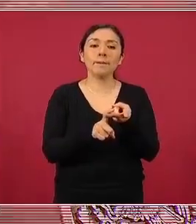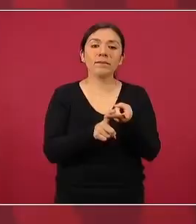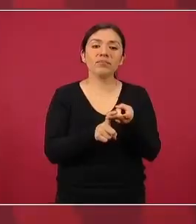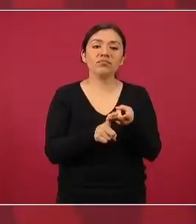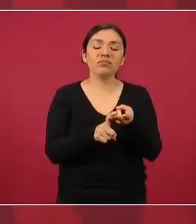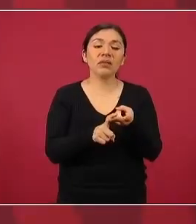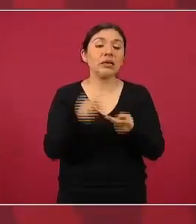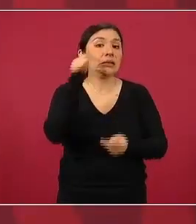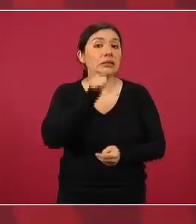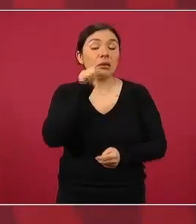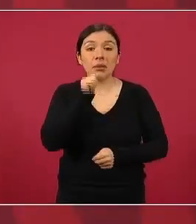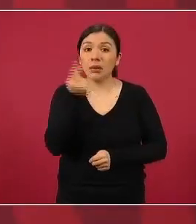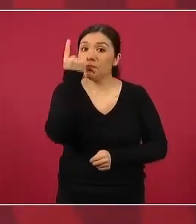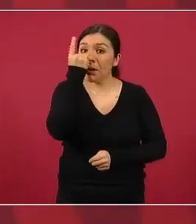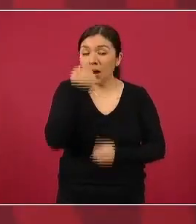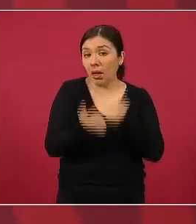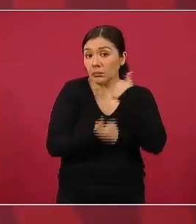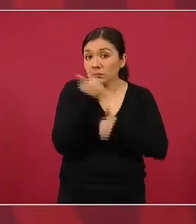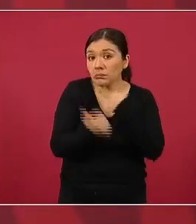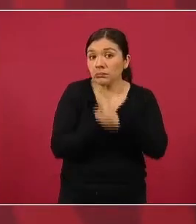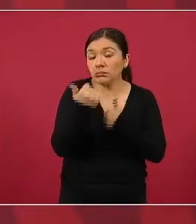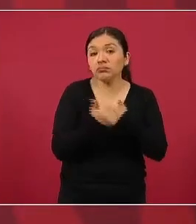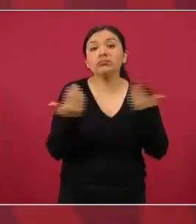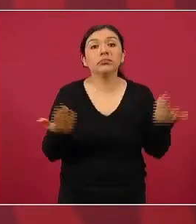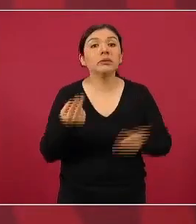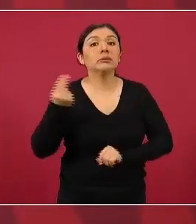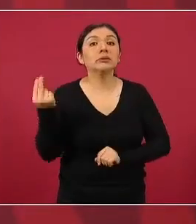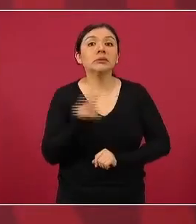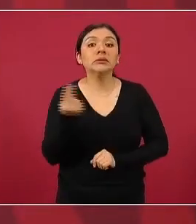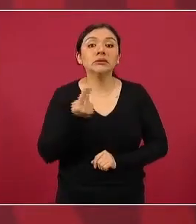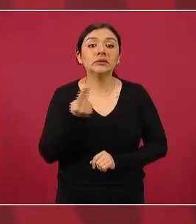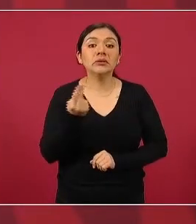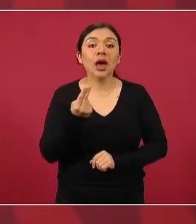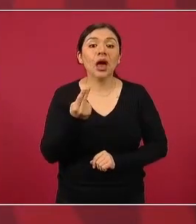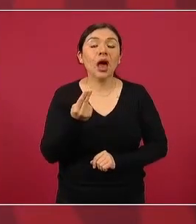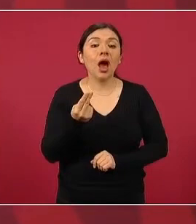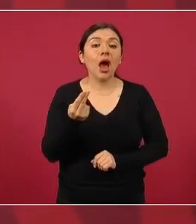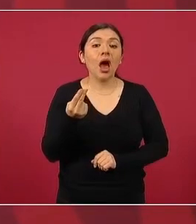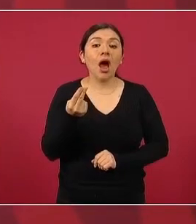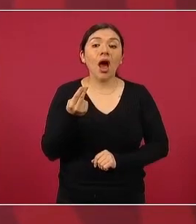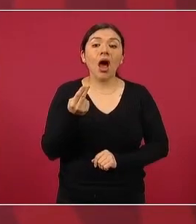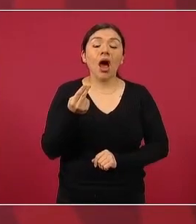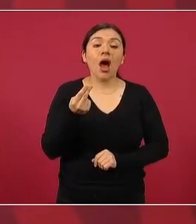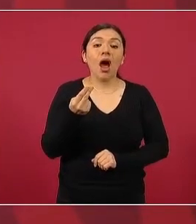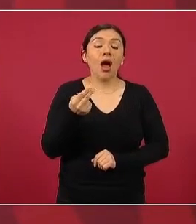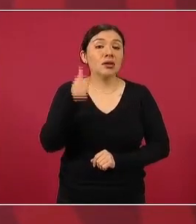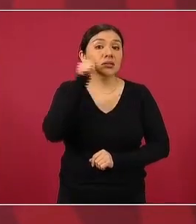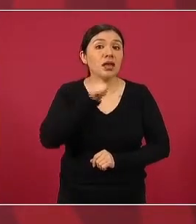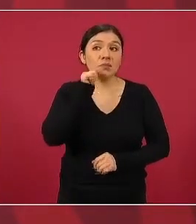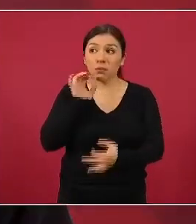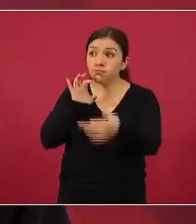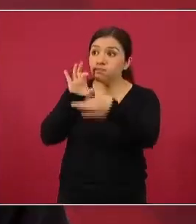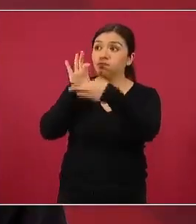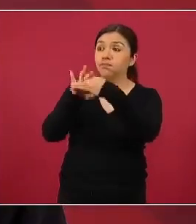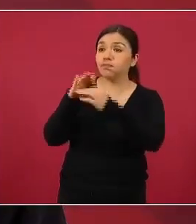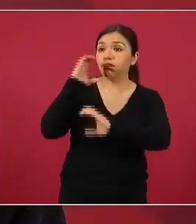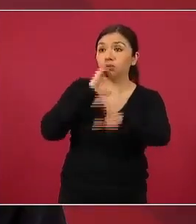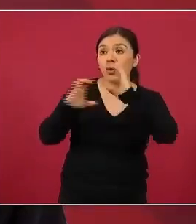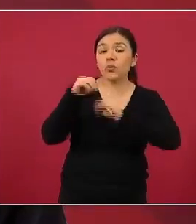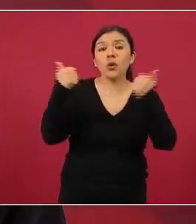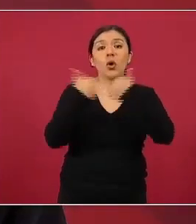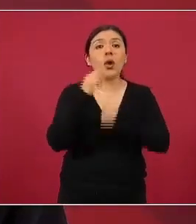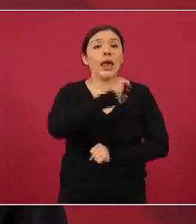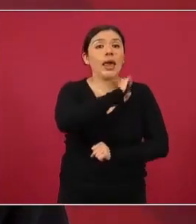buscando siempre que toda nuestra relación con España y con cualquier